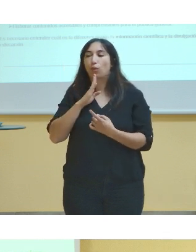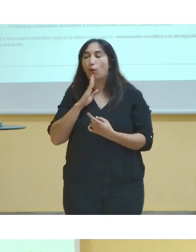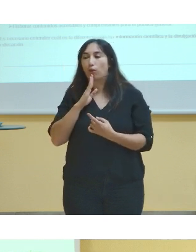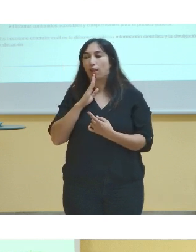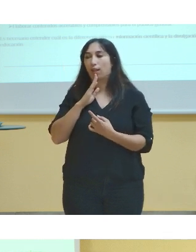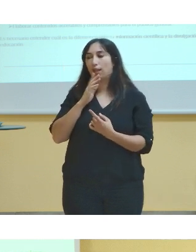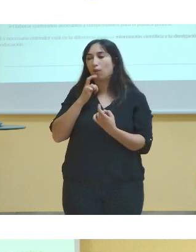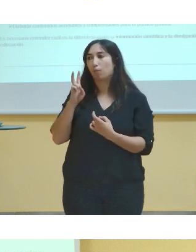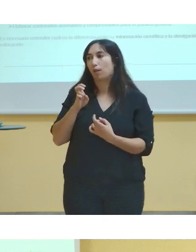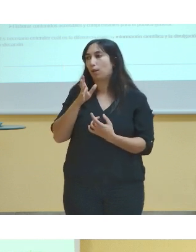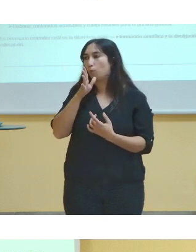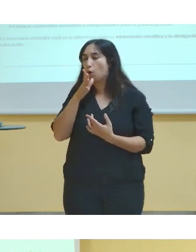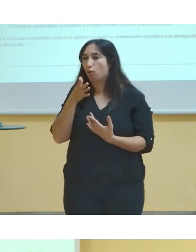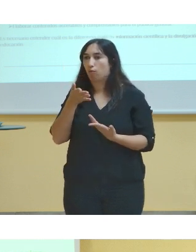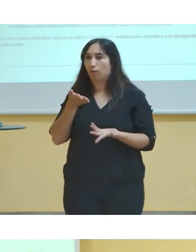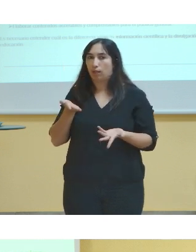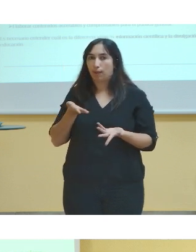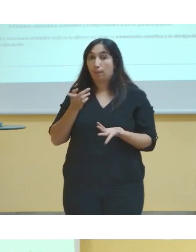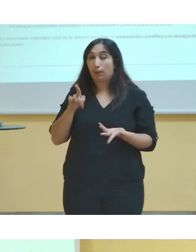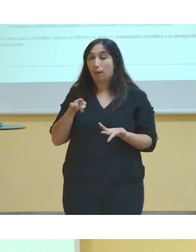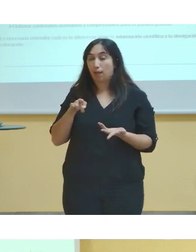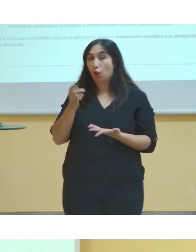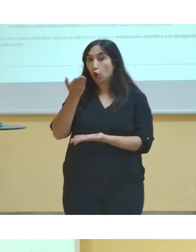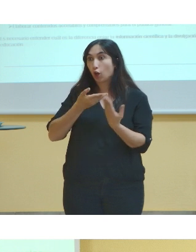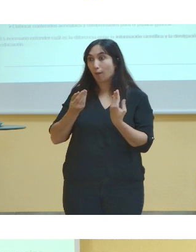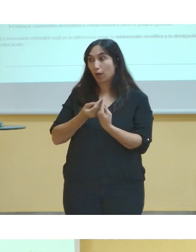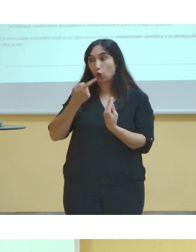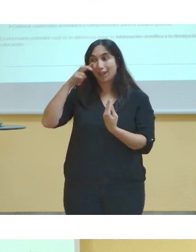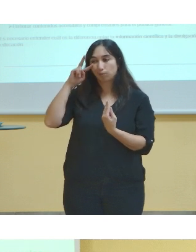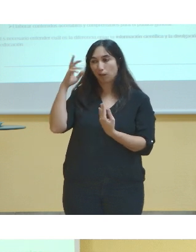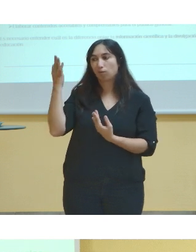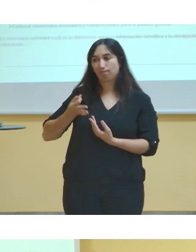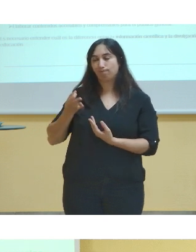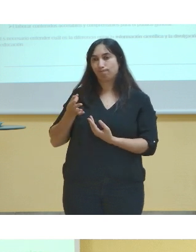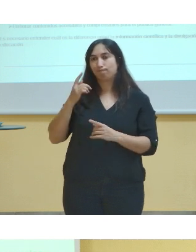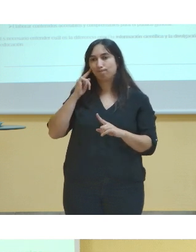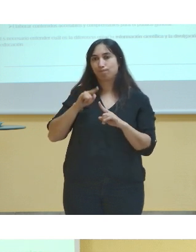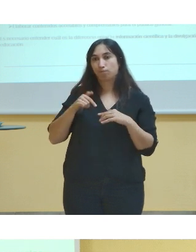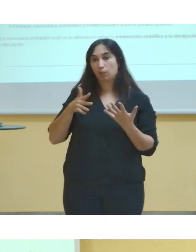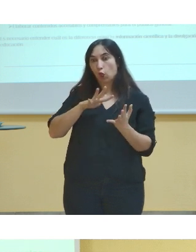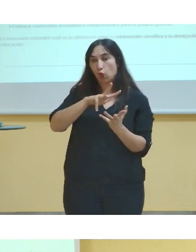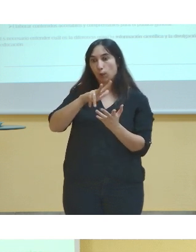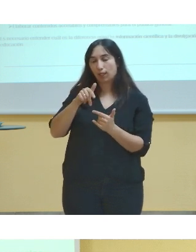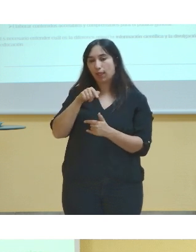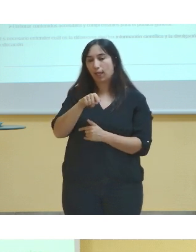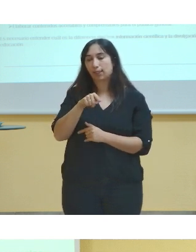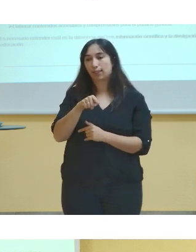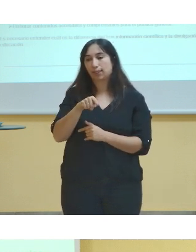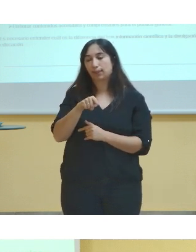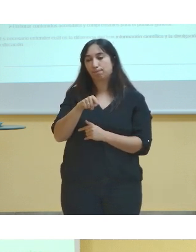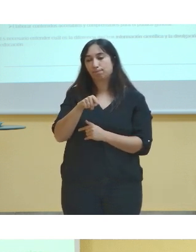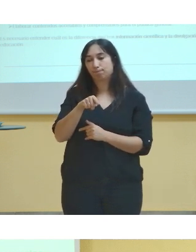basa, dónde han sacado esa información, y también incluso colaborar con los expertos para que las noticias pues estén mucho